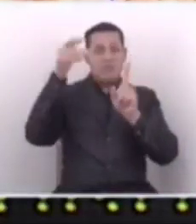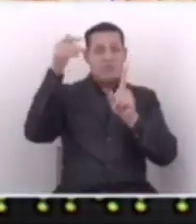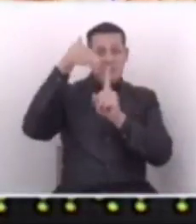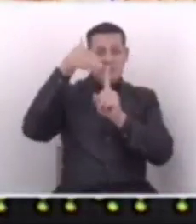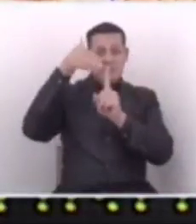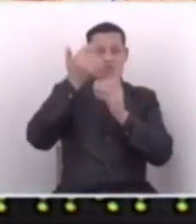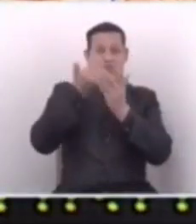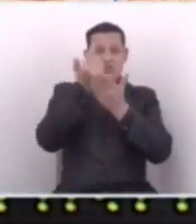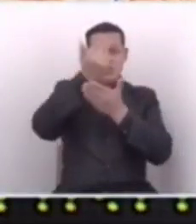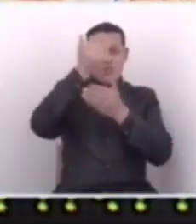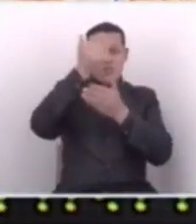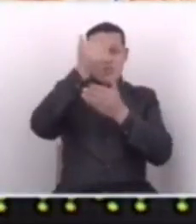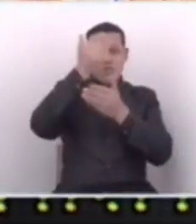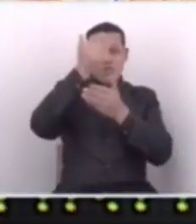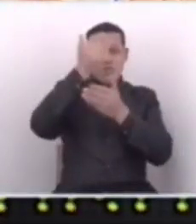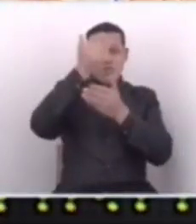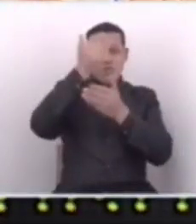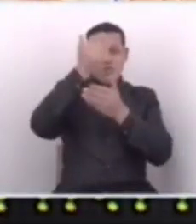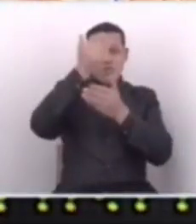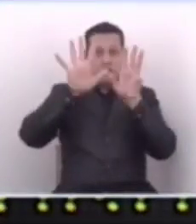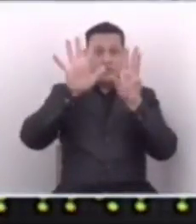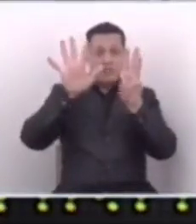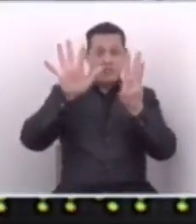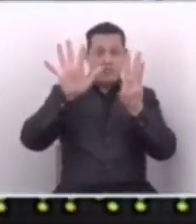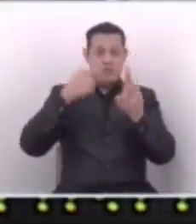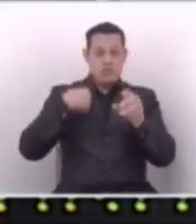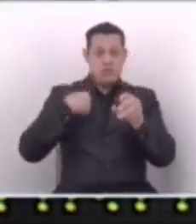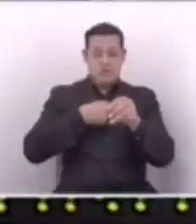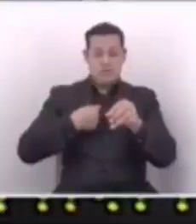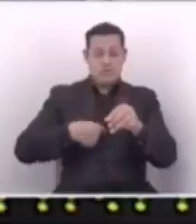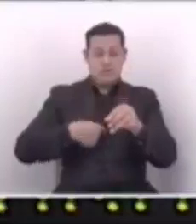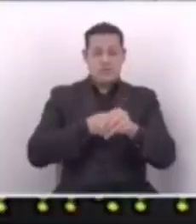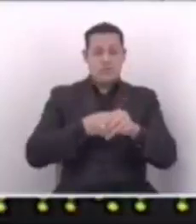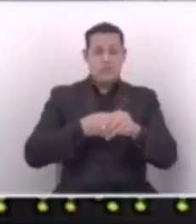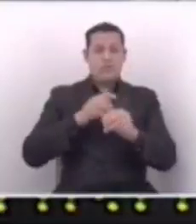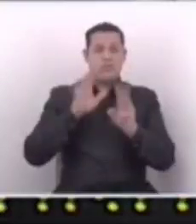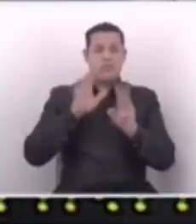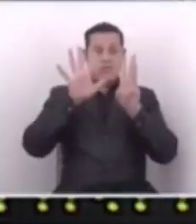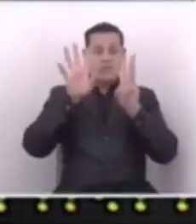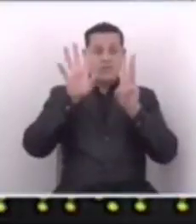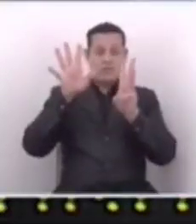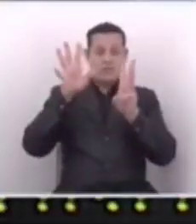que había sacado en la universidad. Eso se había tatuado.